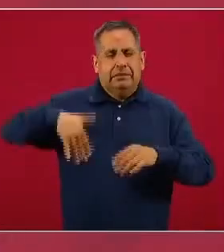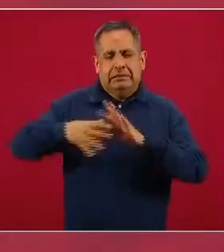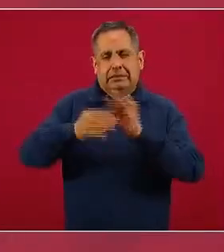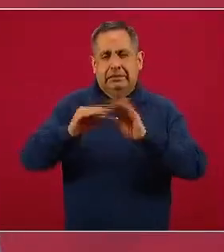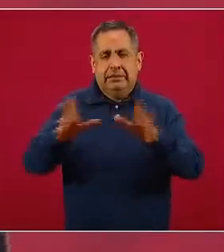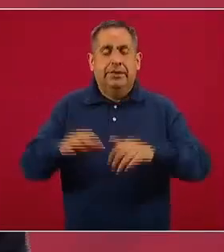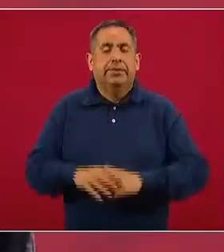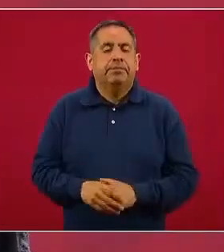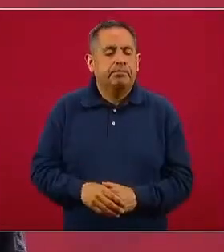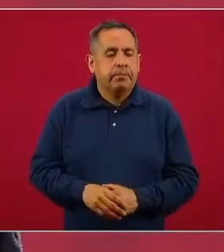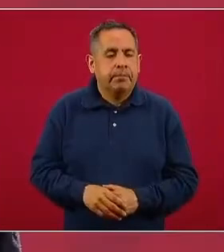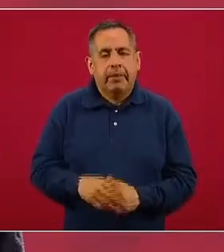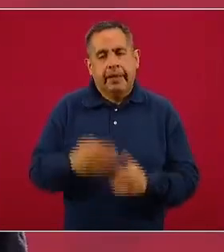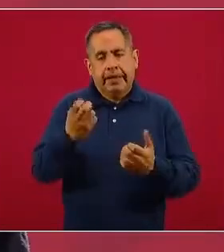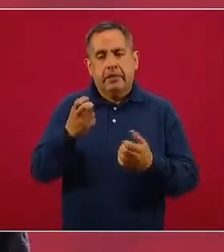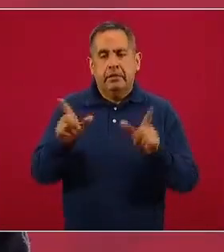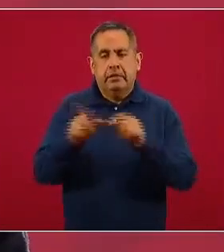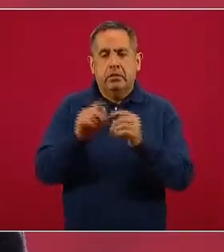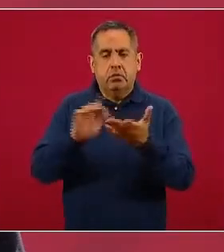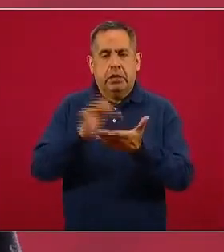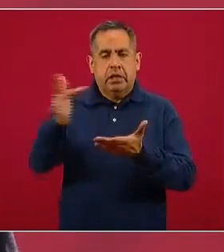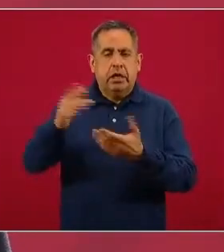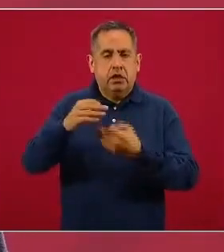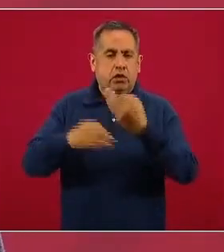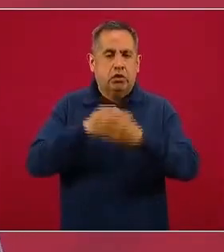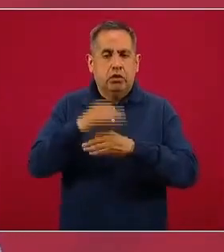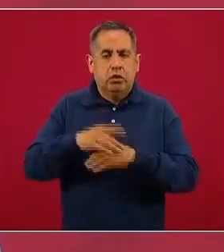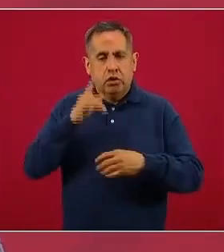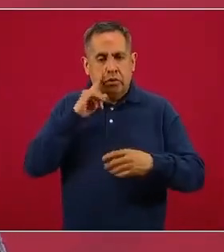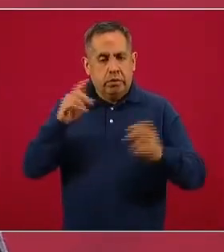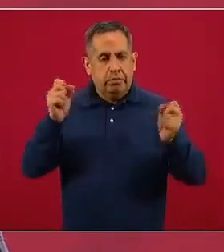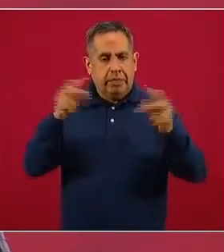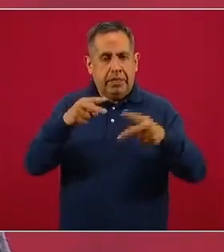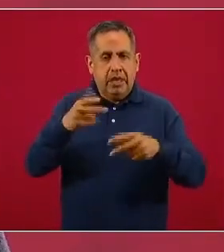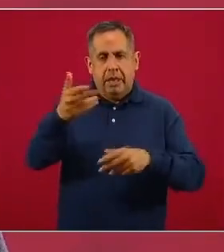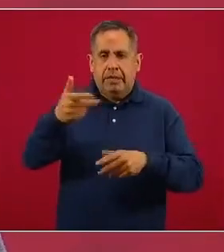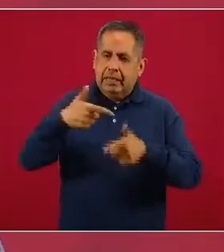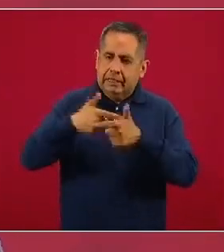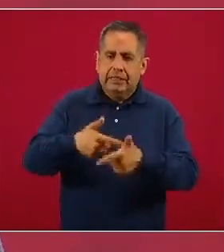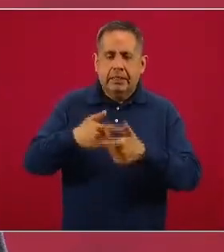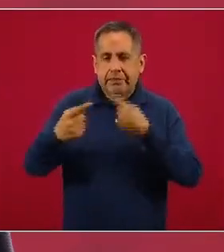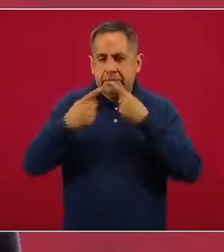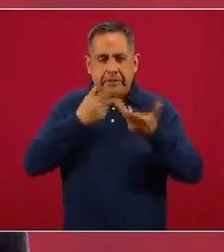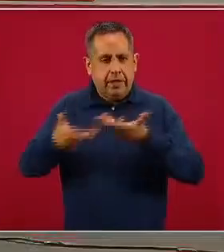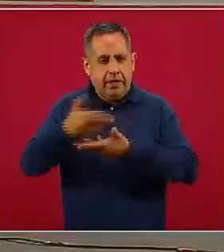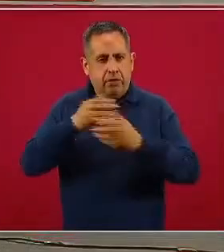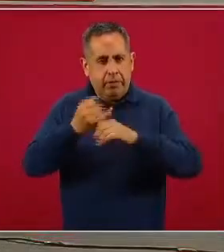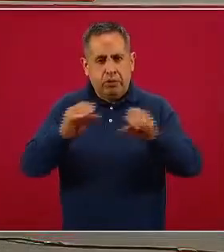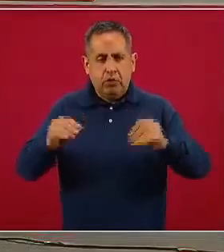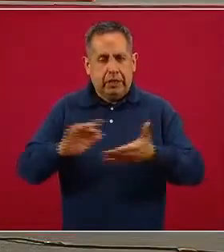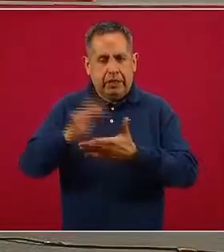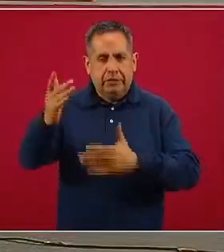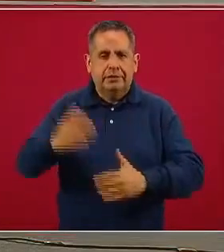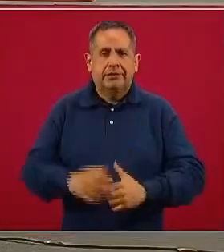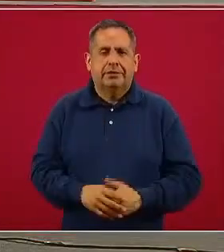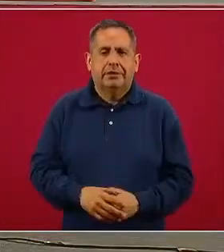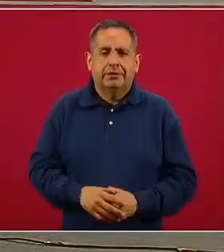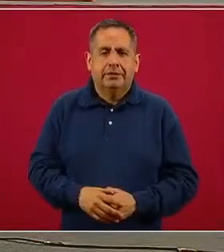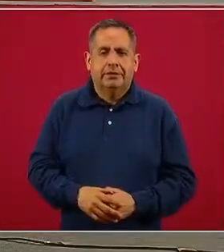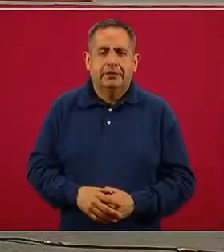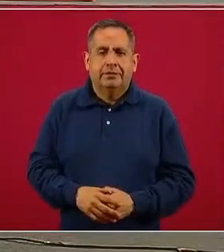hablamos. Bien, pues muchas gracias a todos, nos veremos el día de mañana para seguir compartiendo información. Gracias.